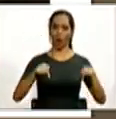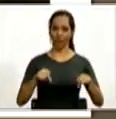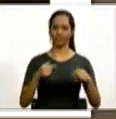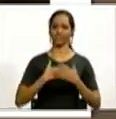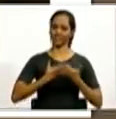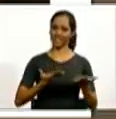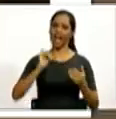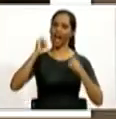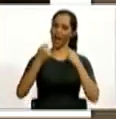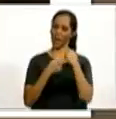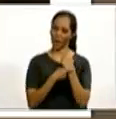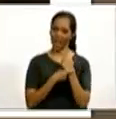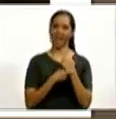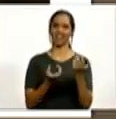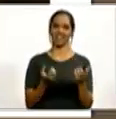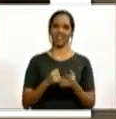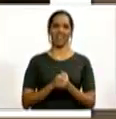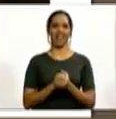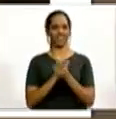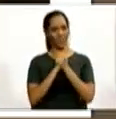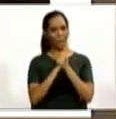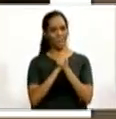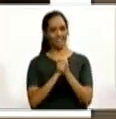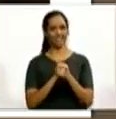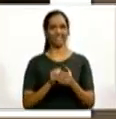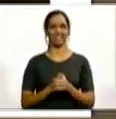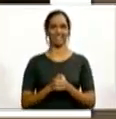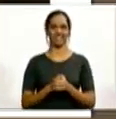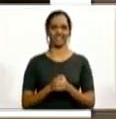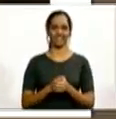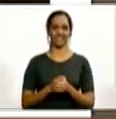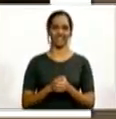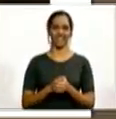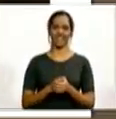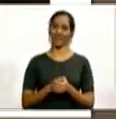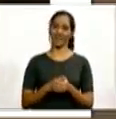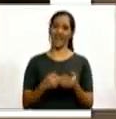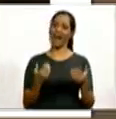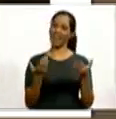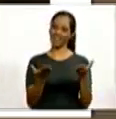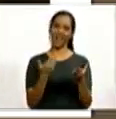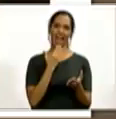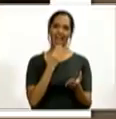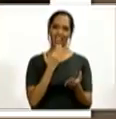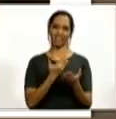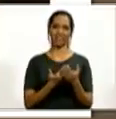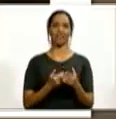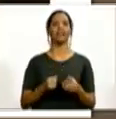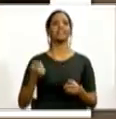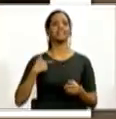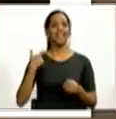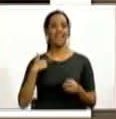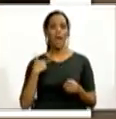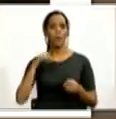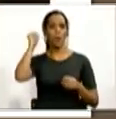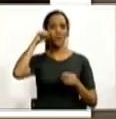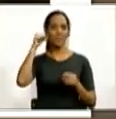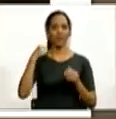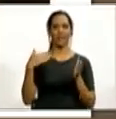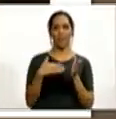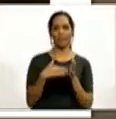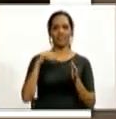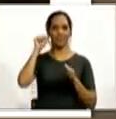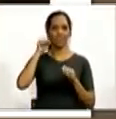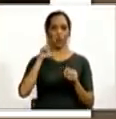dedicamos a Juan, a su aventura por Varina. Varina, Centro Comercial Cima. Recordemos. Eso es algo que teníamos un video que es la contraparte de esta foto, pero no